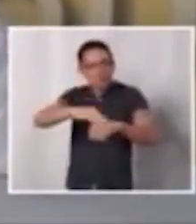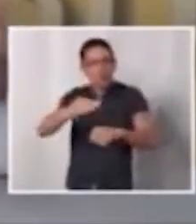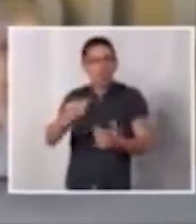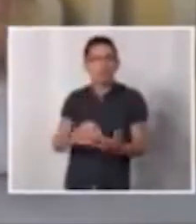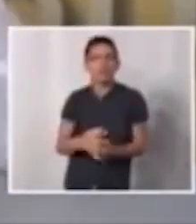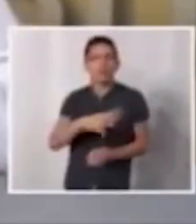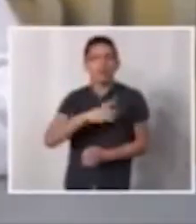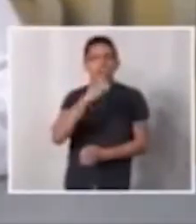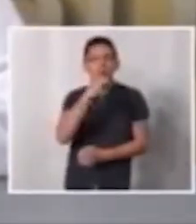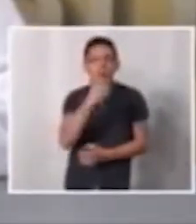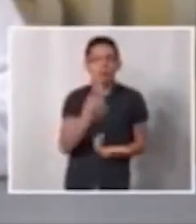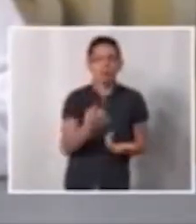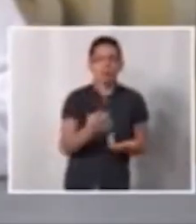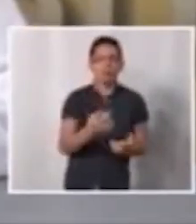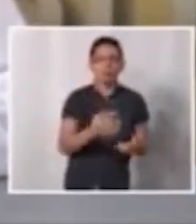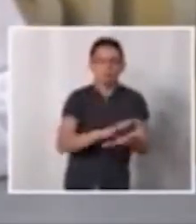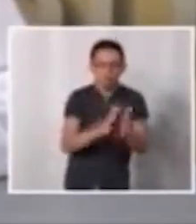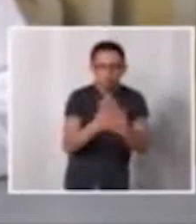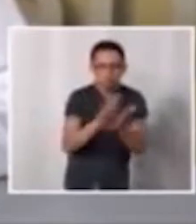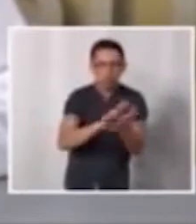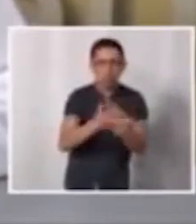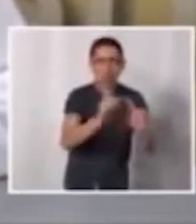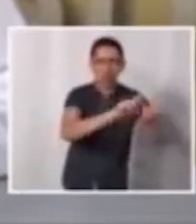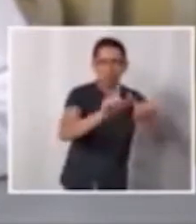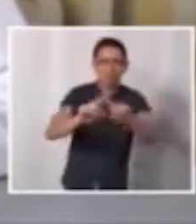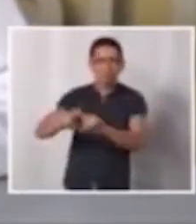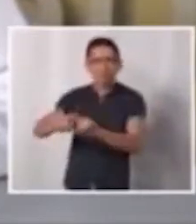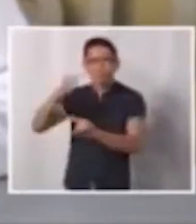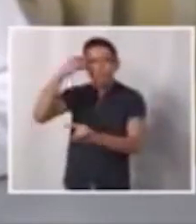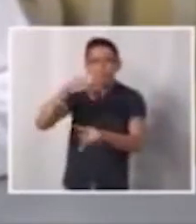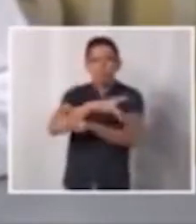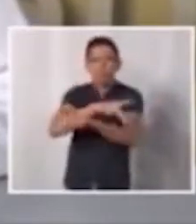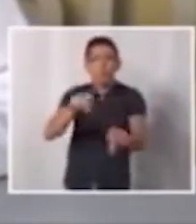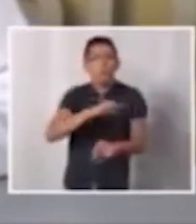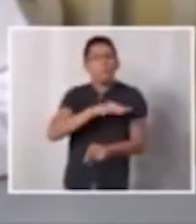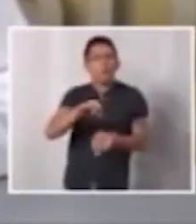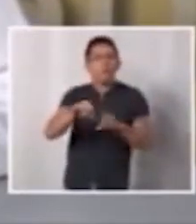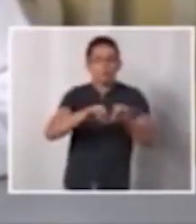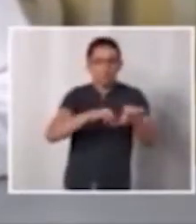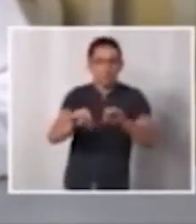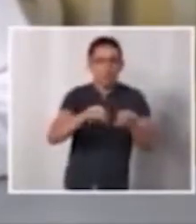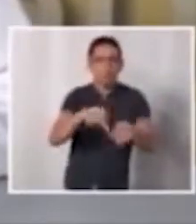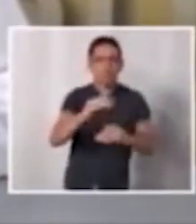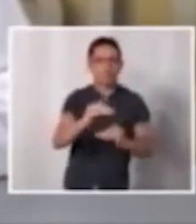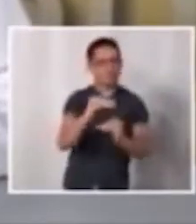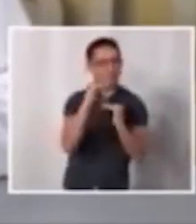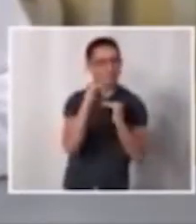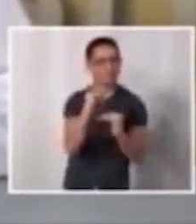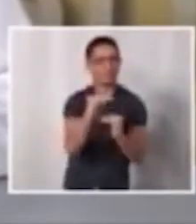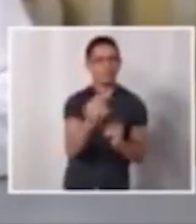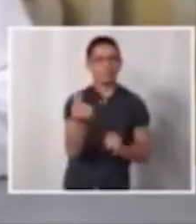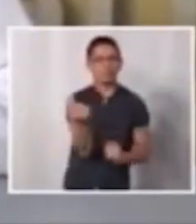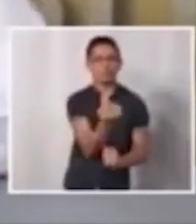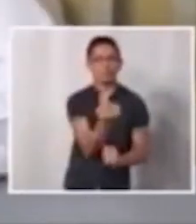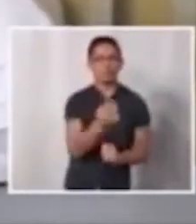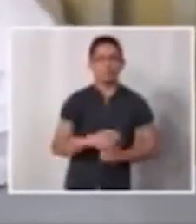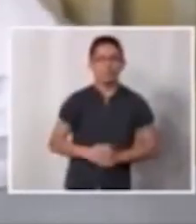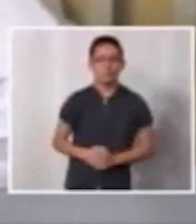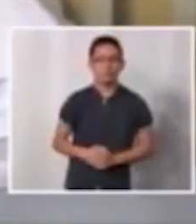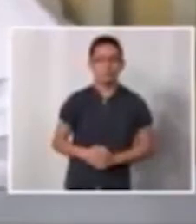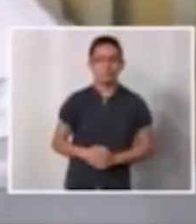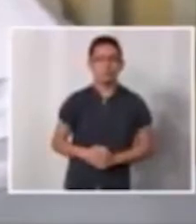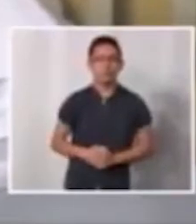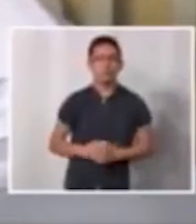embotelladoras de agua y tortillerías, mantenerse operando con servicios adecuados y también con entrega